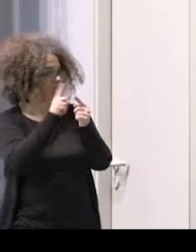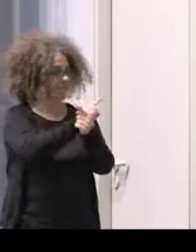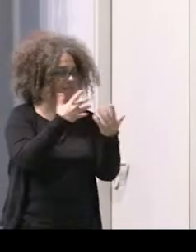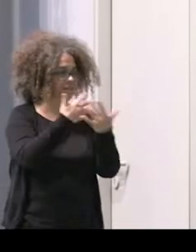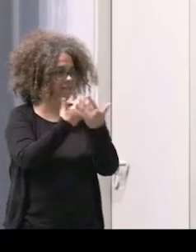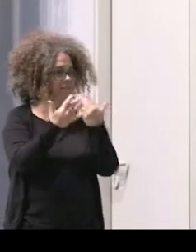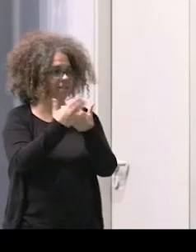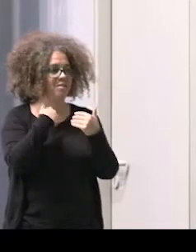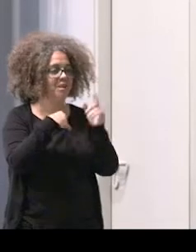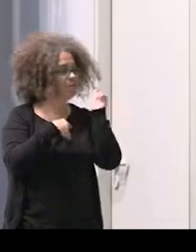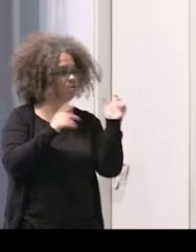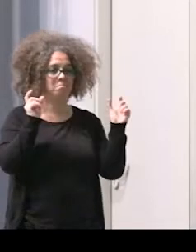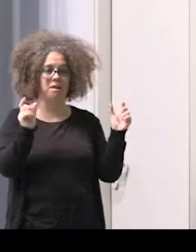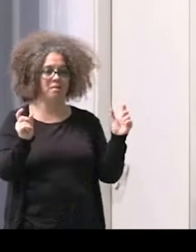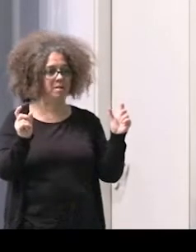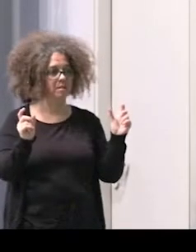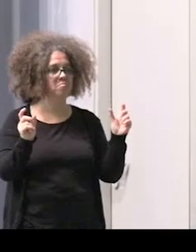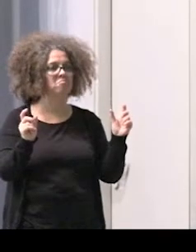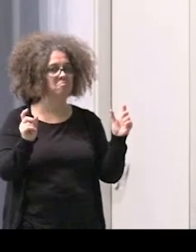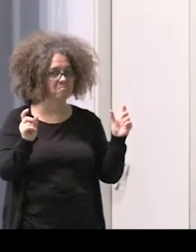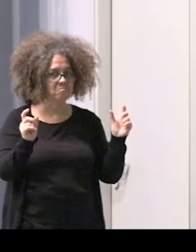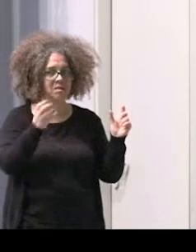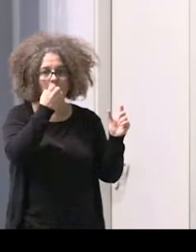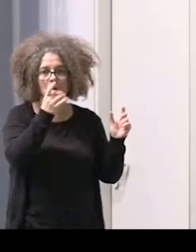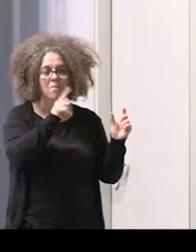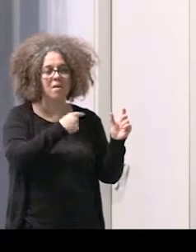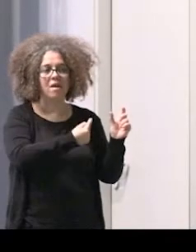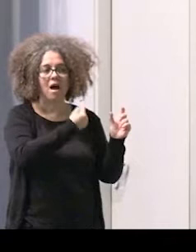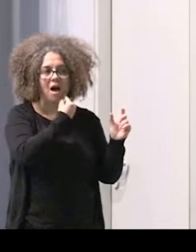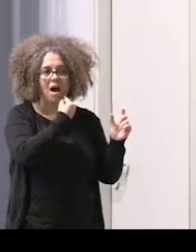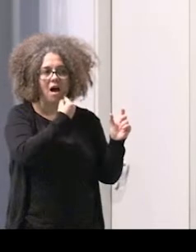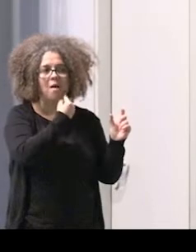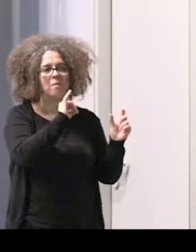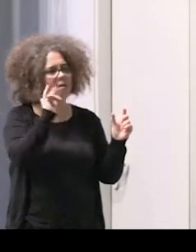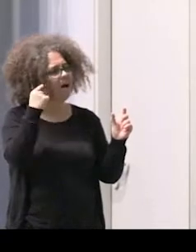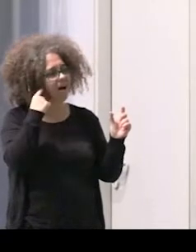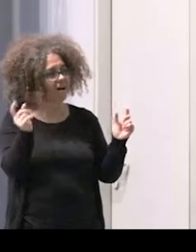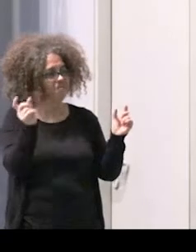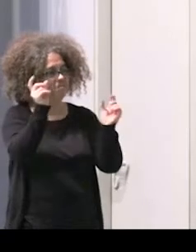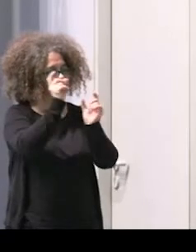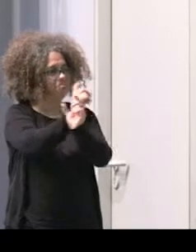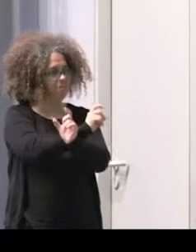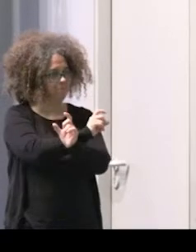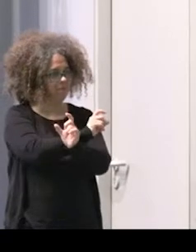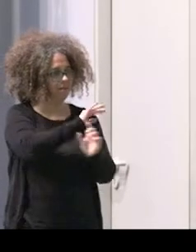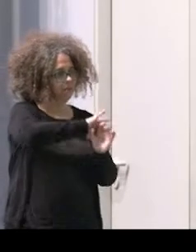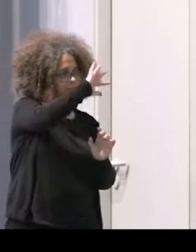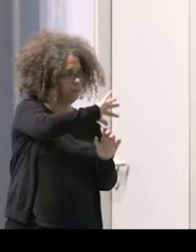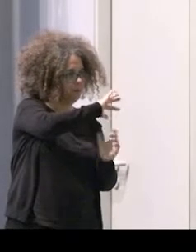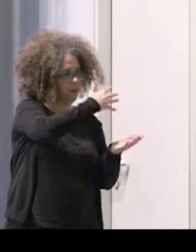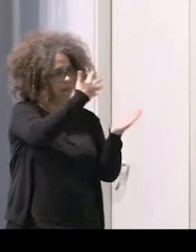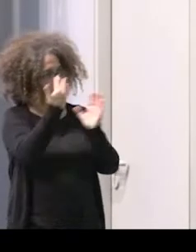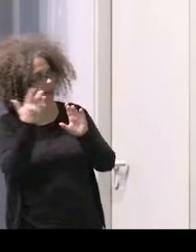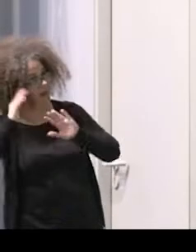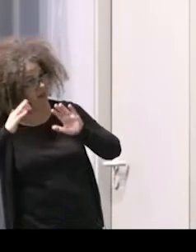palabras de las 2 personas están muy bien representadas en un oído, pero también muy bien representadas en el otro oído. Y de acuerdo a lo que dije